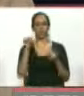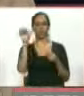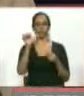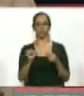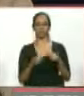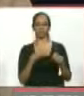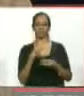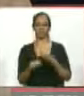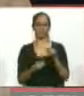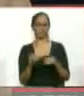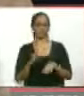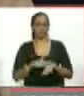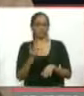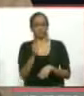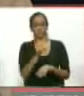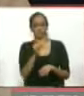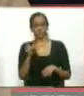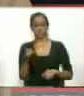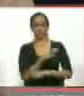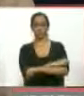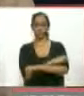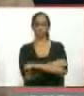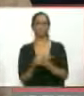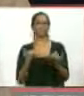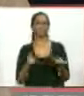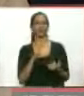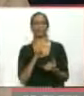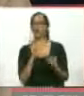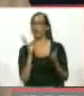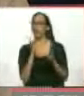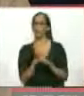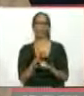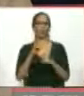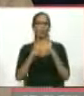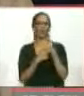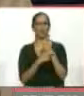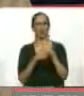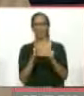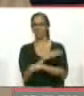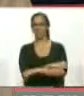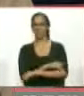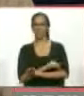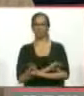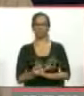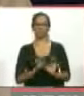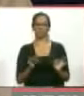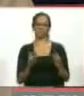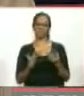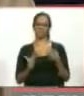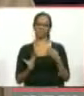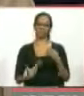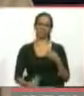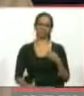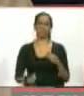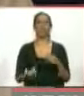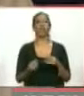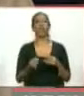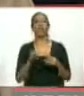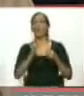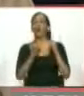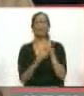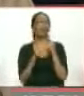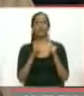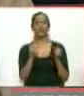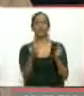porque la gente de oposición ya no cree en juan guaidó ni en la oposición un analista de dependencia hoy es que bueno no ha logrado